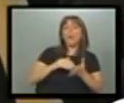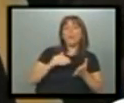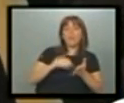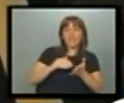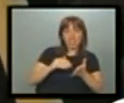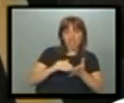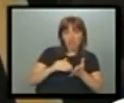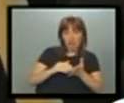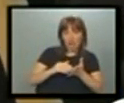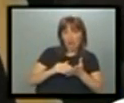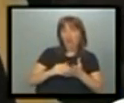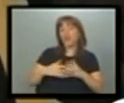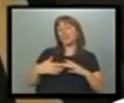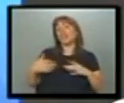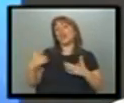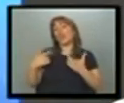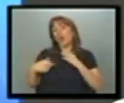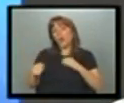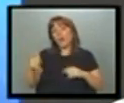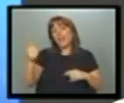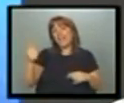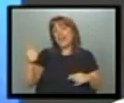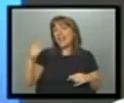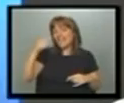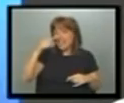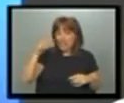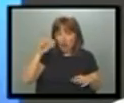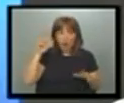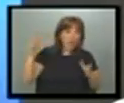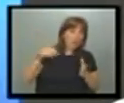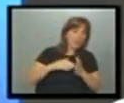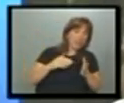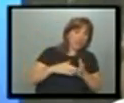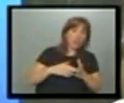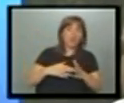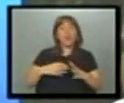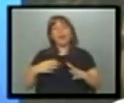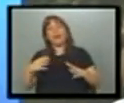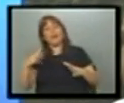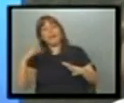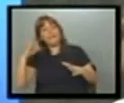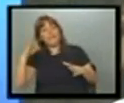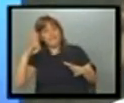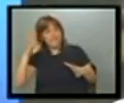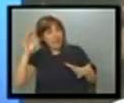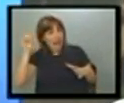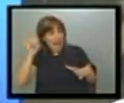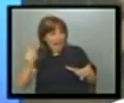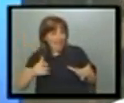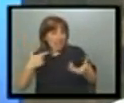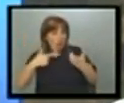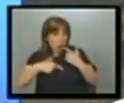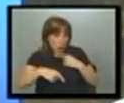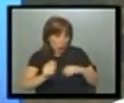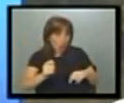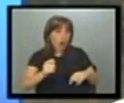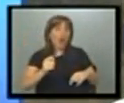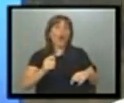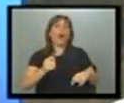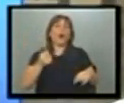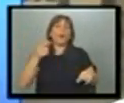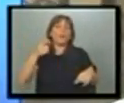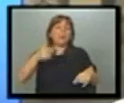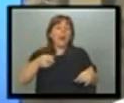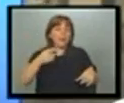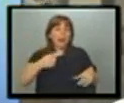6, 7 u 8 millones de dólares. Sí, ¿okay? Y uno de los campos los compró Báez supuestamente para después inundarlos, para que se los justamente expropien y